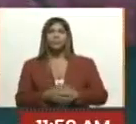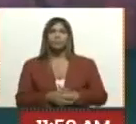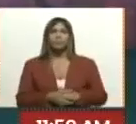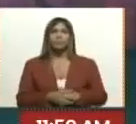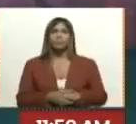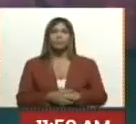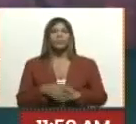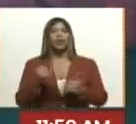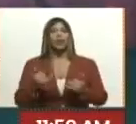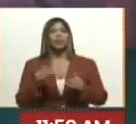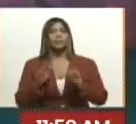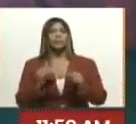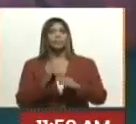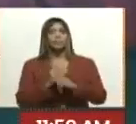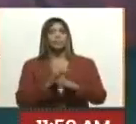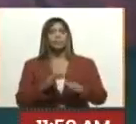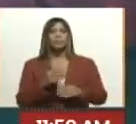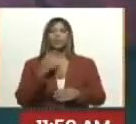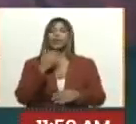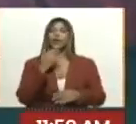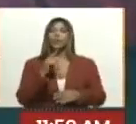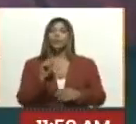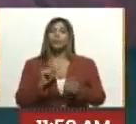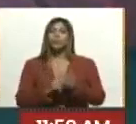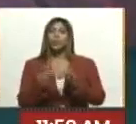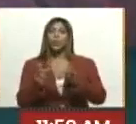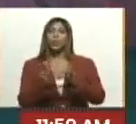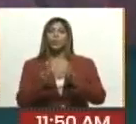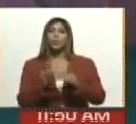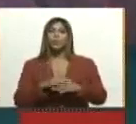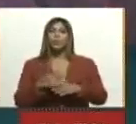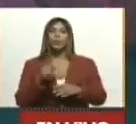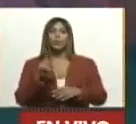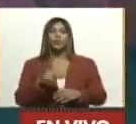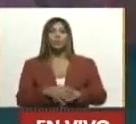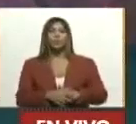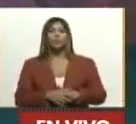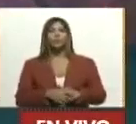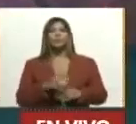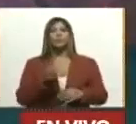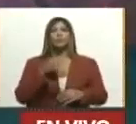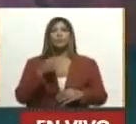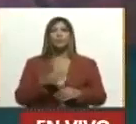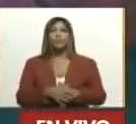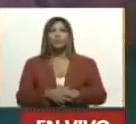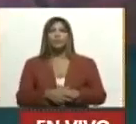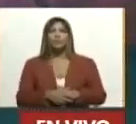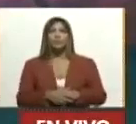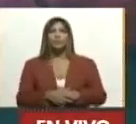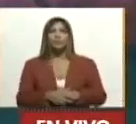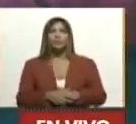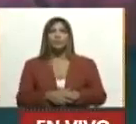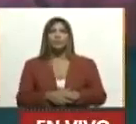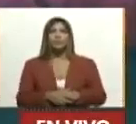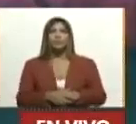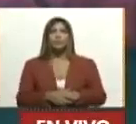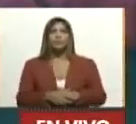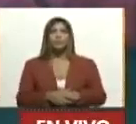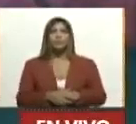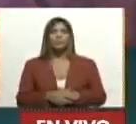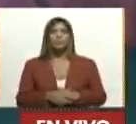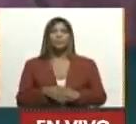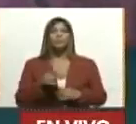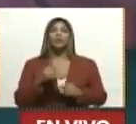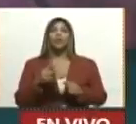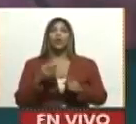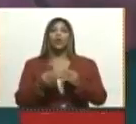que despedir, pero quisiera que nos dejara un punto de contacto, porque además usted decía algo elemental, la memoria. ¿Cómo luchar contra